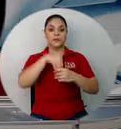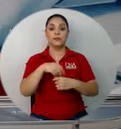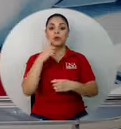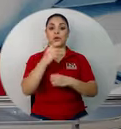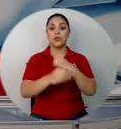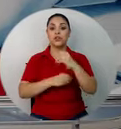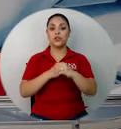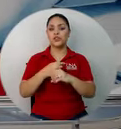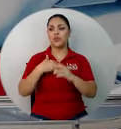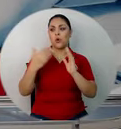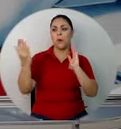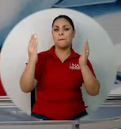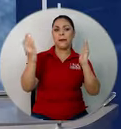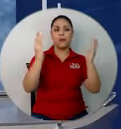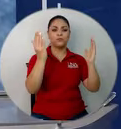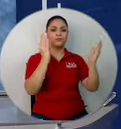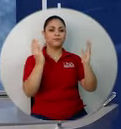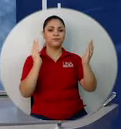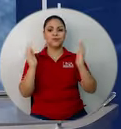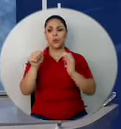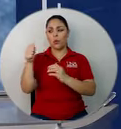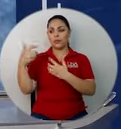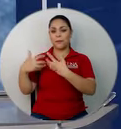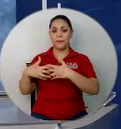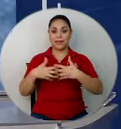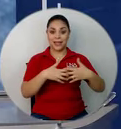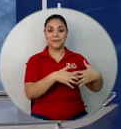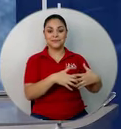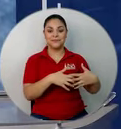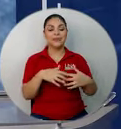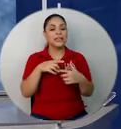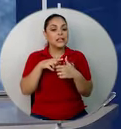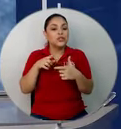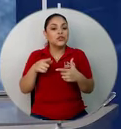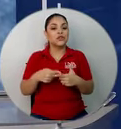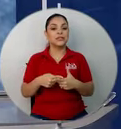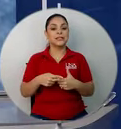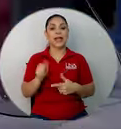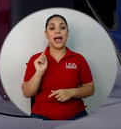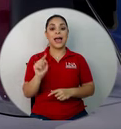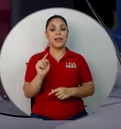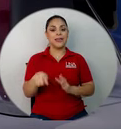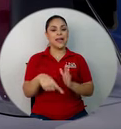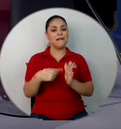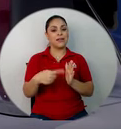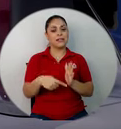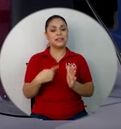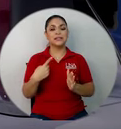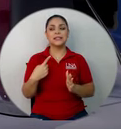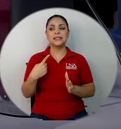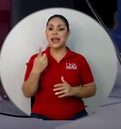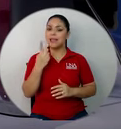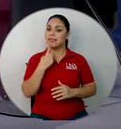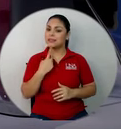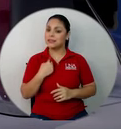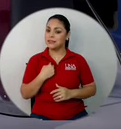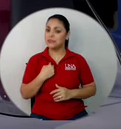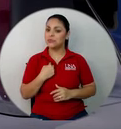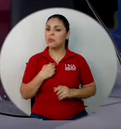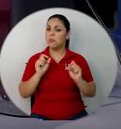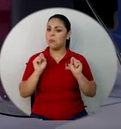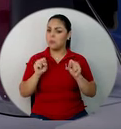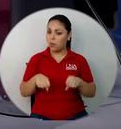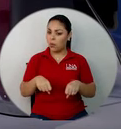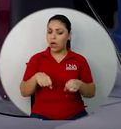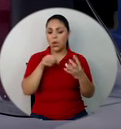Maribel, comparo con otras organizaciones, ¿verdad? Entonces es aquí cuando a veces muchos decimos, puedo